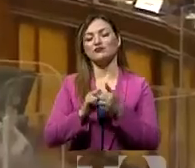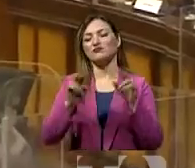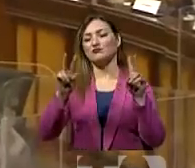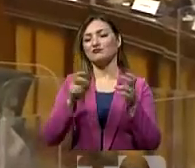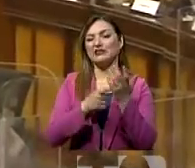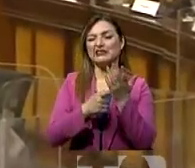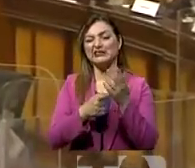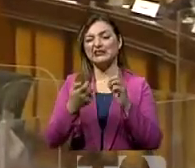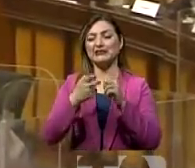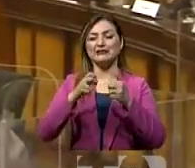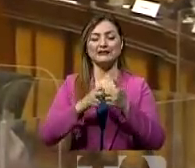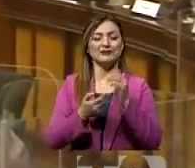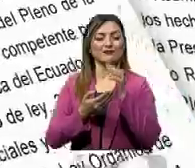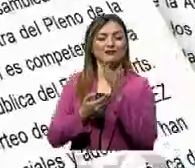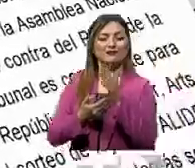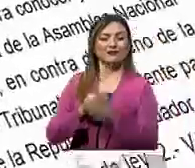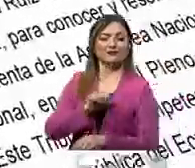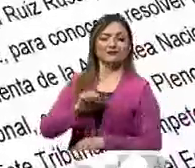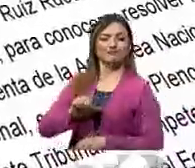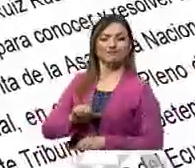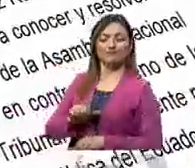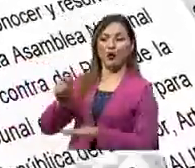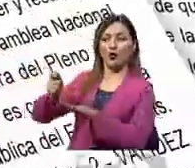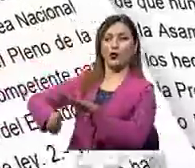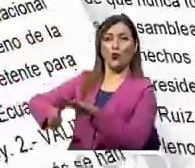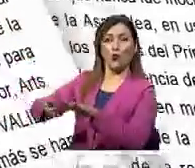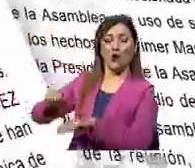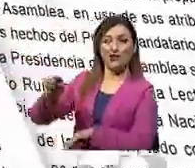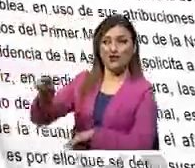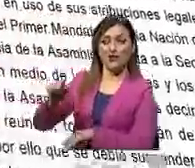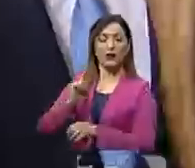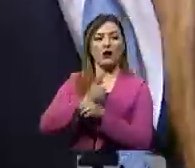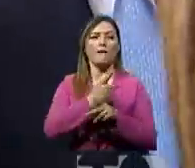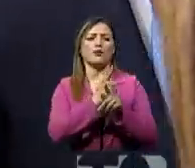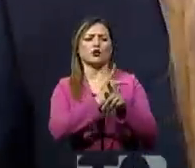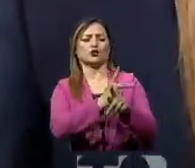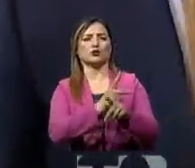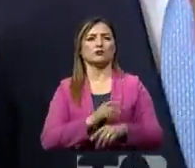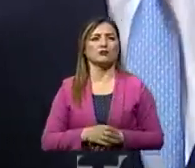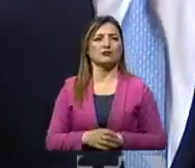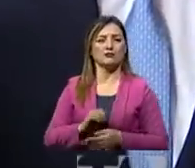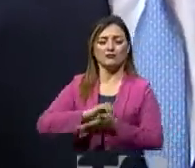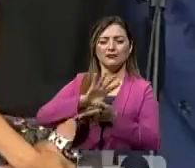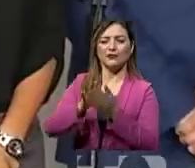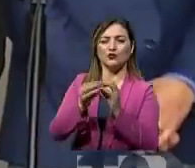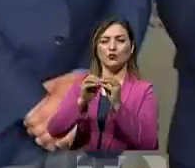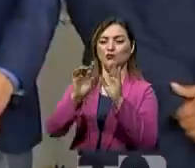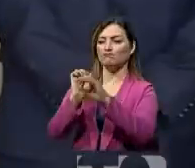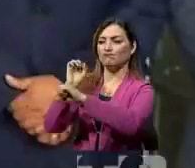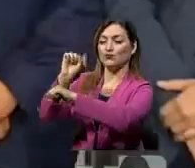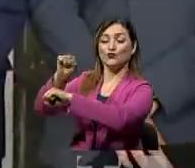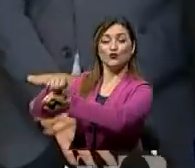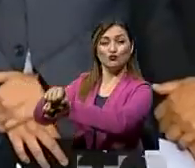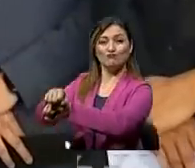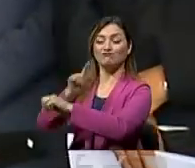del legislativo, pues la actuación del Tribunal Penal que concedió las medidas cautelares a Yori es hoy rechazada por la bancada socialcristiana que